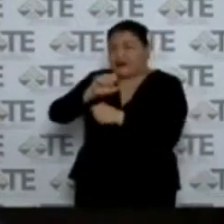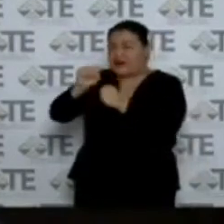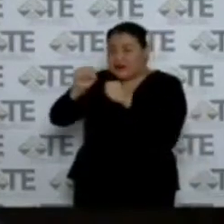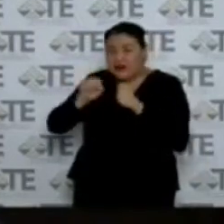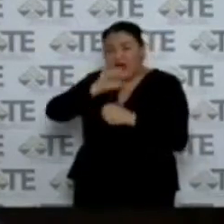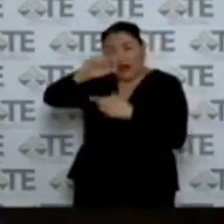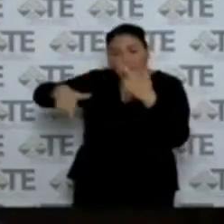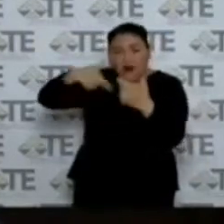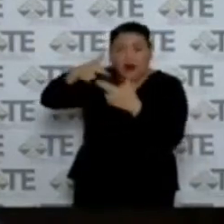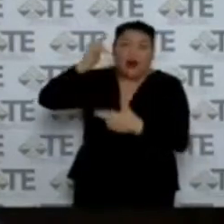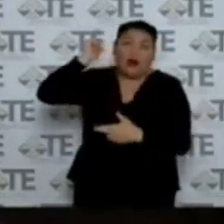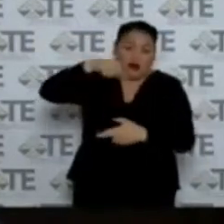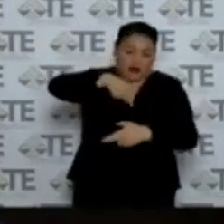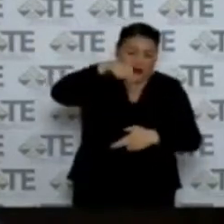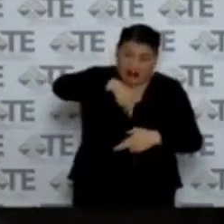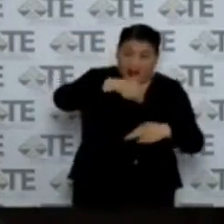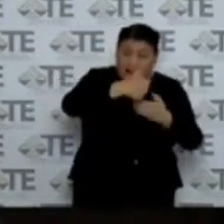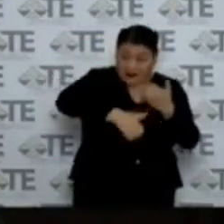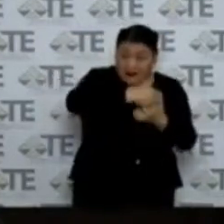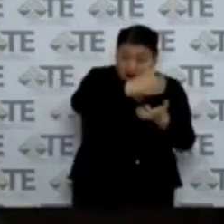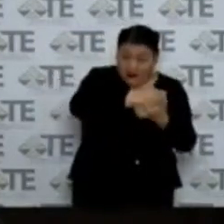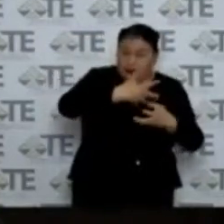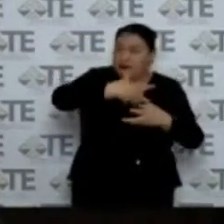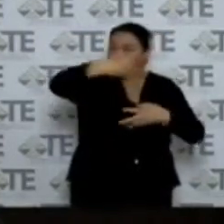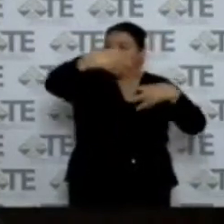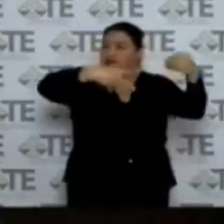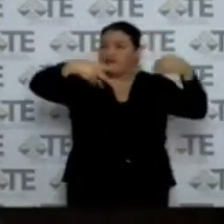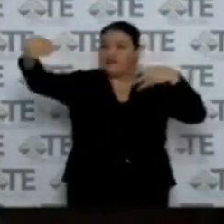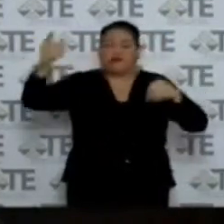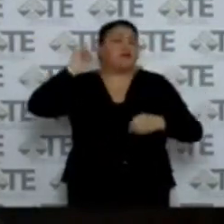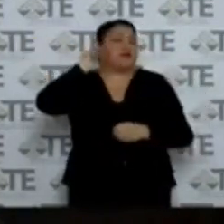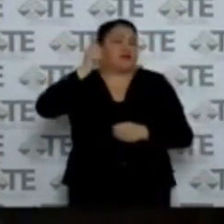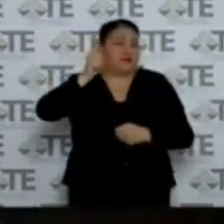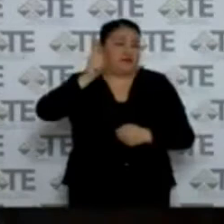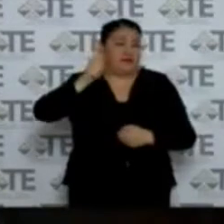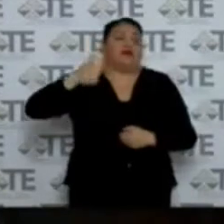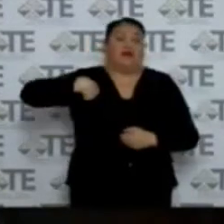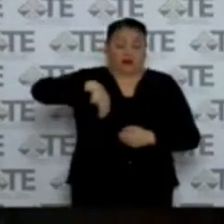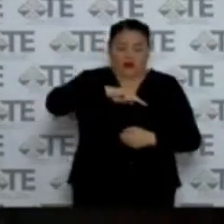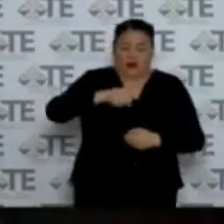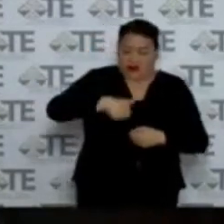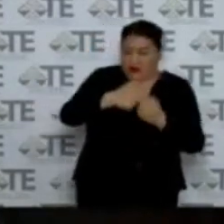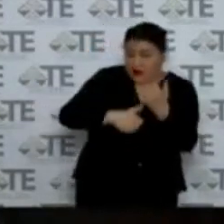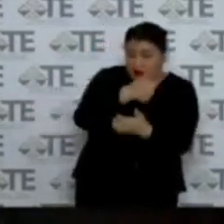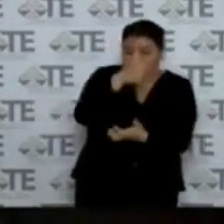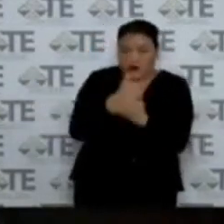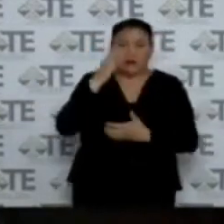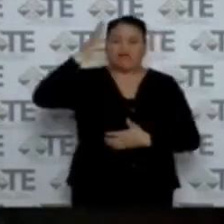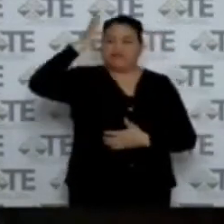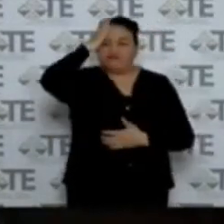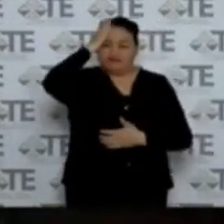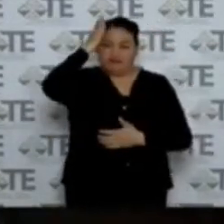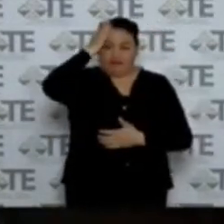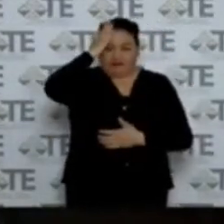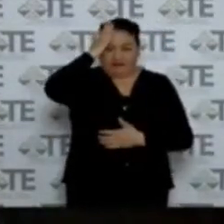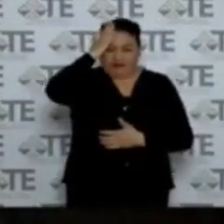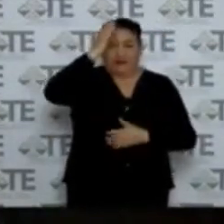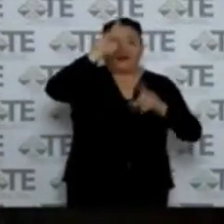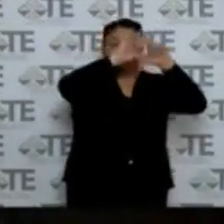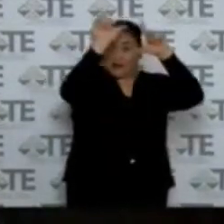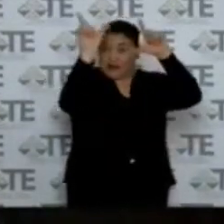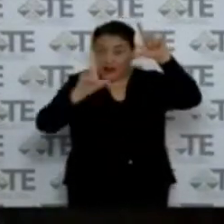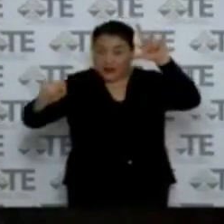que una vez más, si somos una sociedad líder con autoridades líderes, vamos a